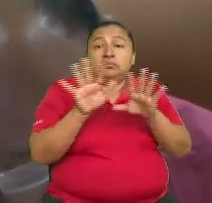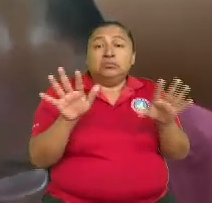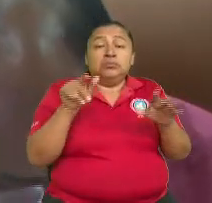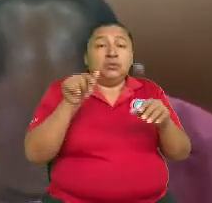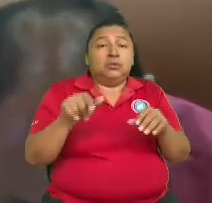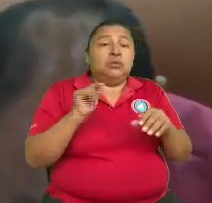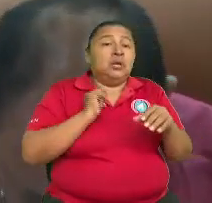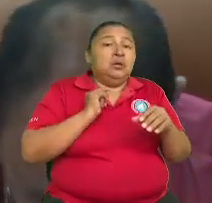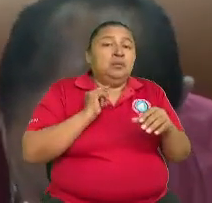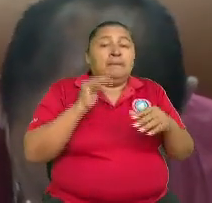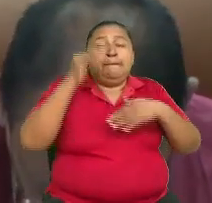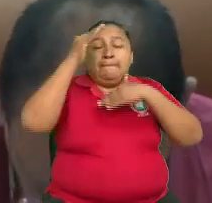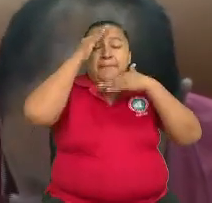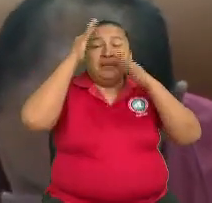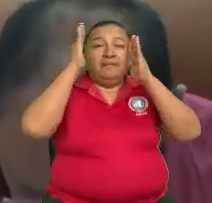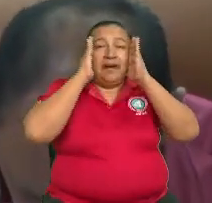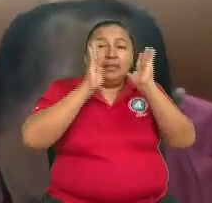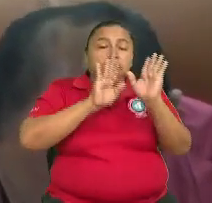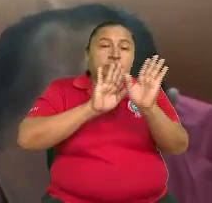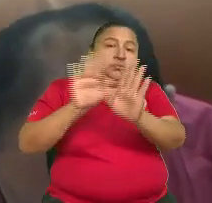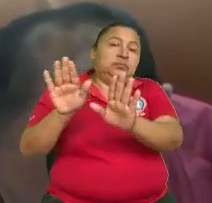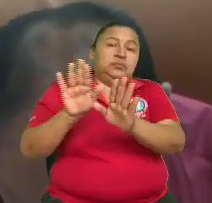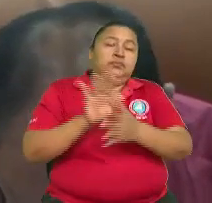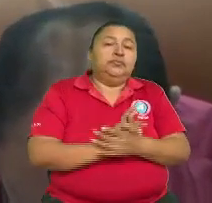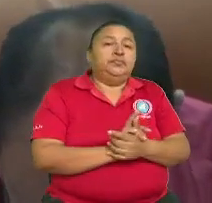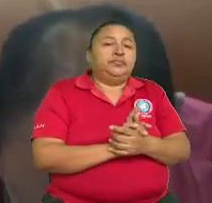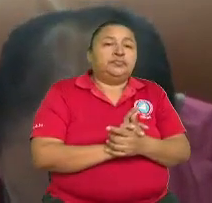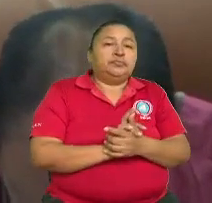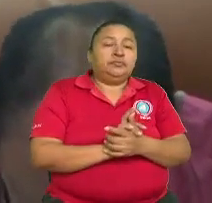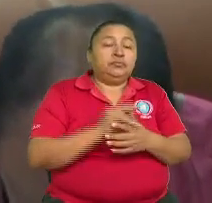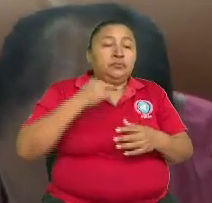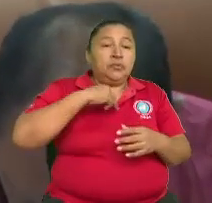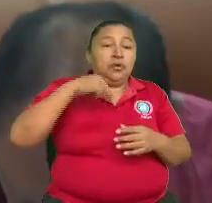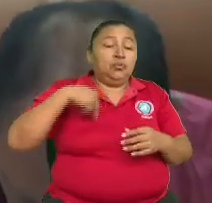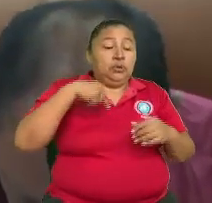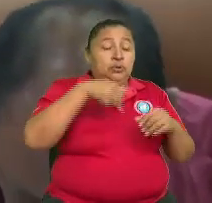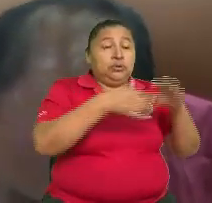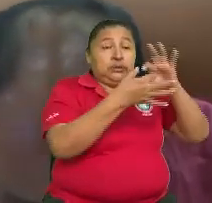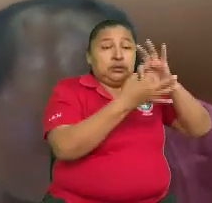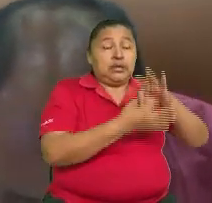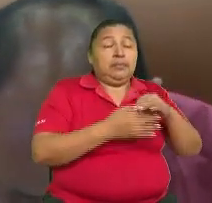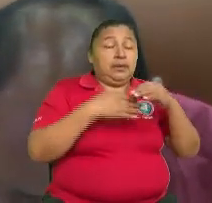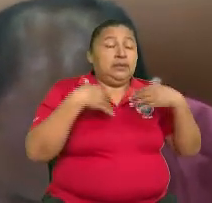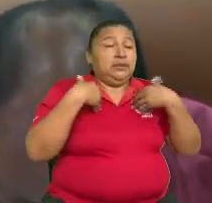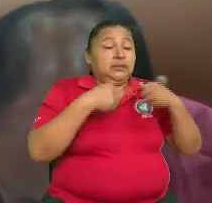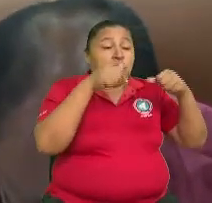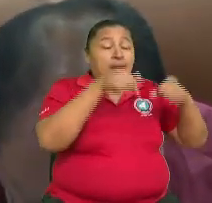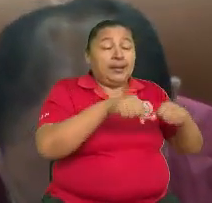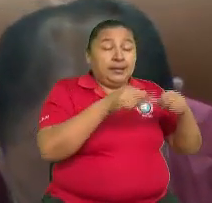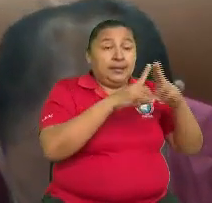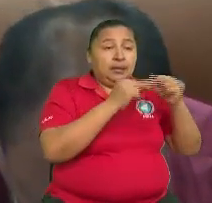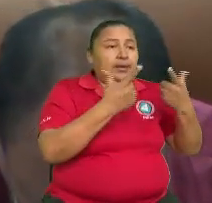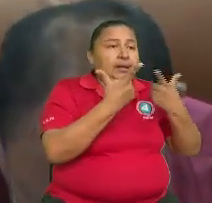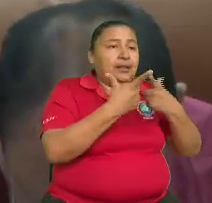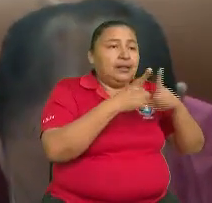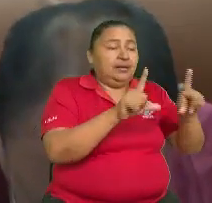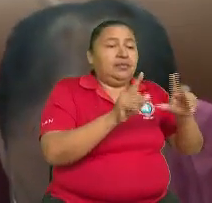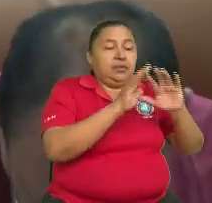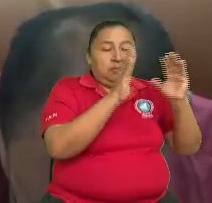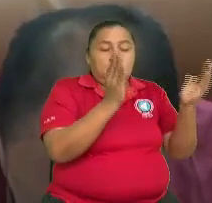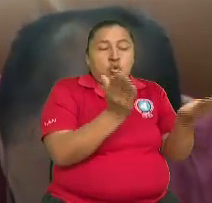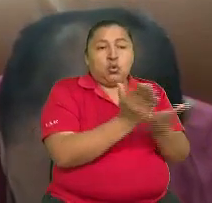están privatizados. Nuestro sistema de salud es gratuito y